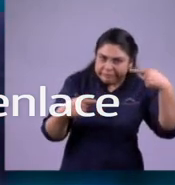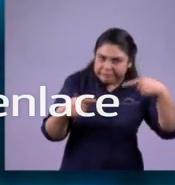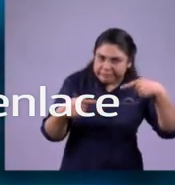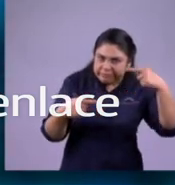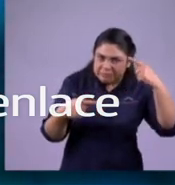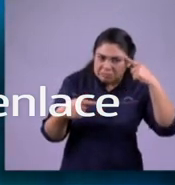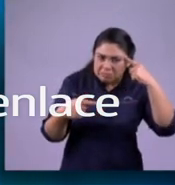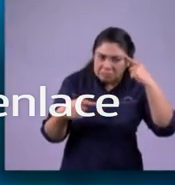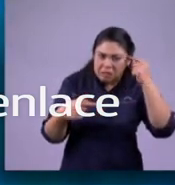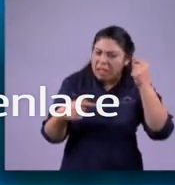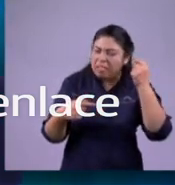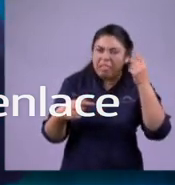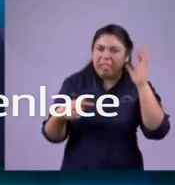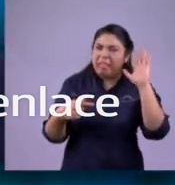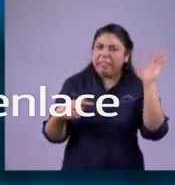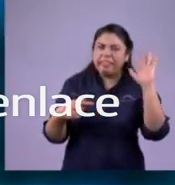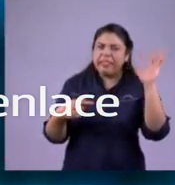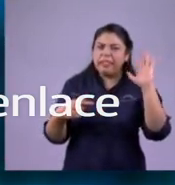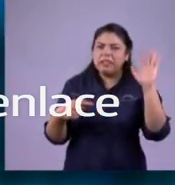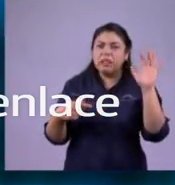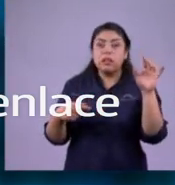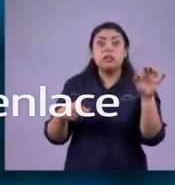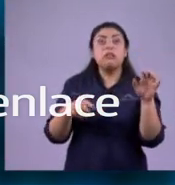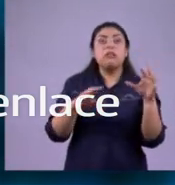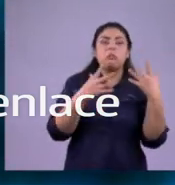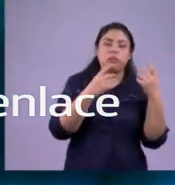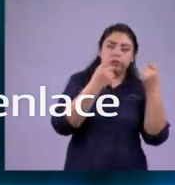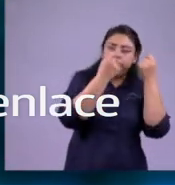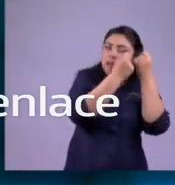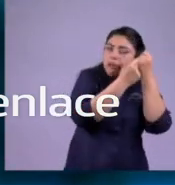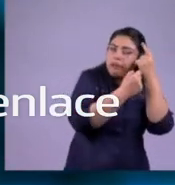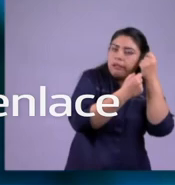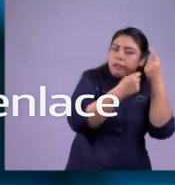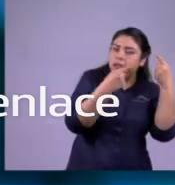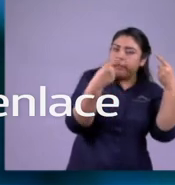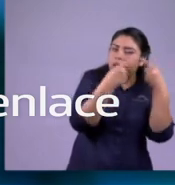reservará que no entendiste nada sino que entendiste mal